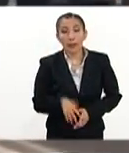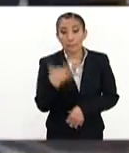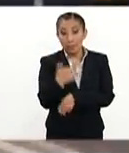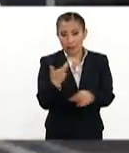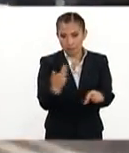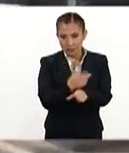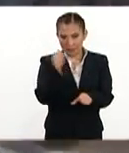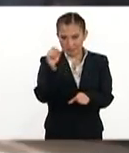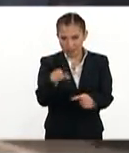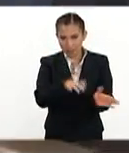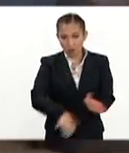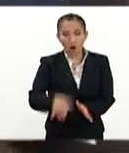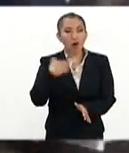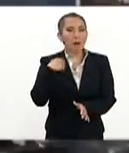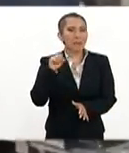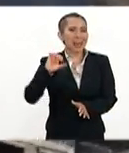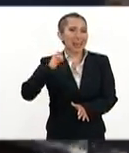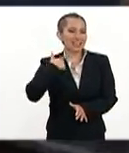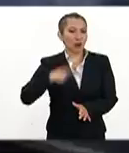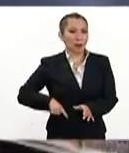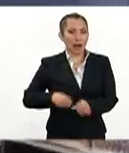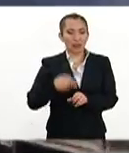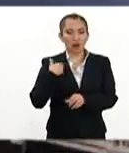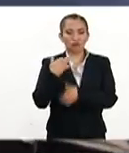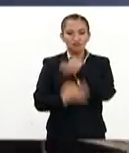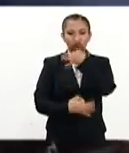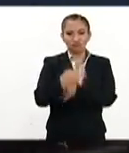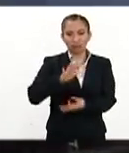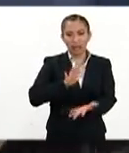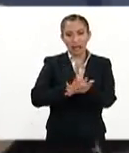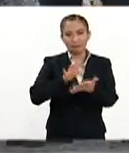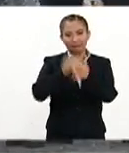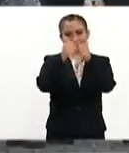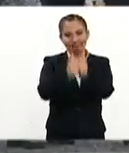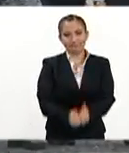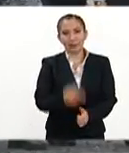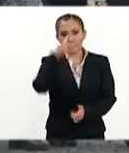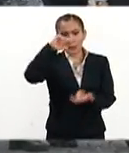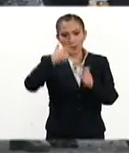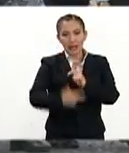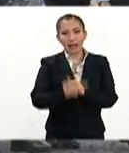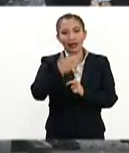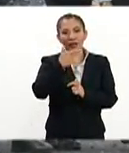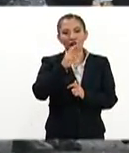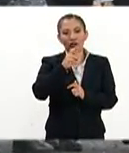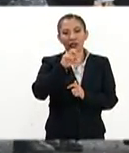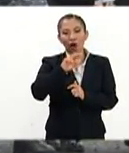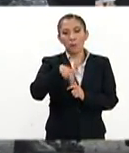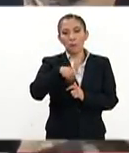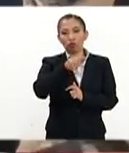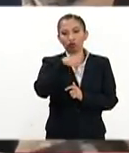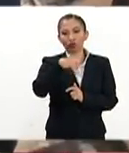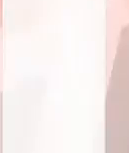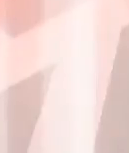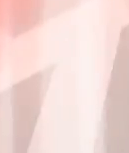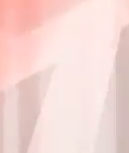esto ocurre, Borges Angulo llevará su proceso tras las rejas. Para México al Día, Rodrigo Muñoz.